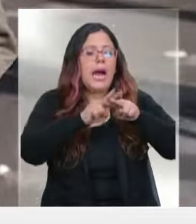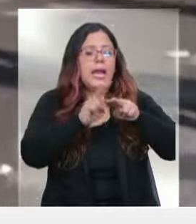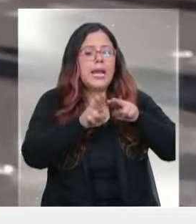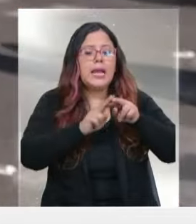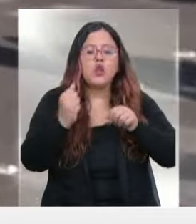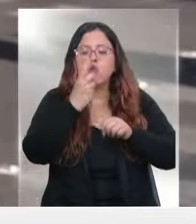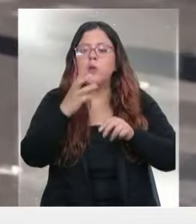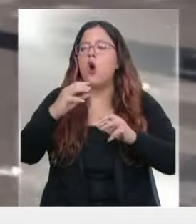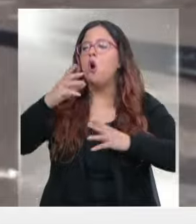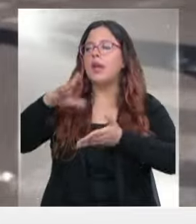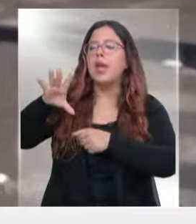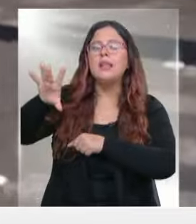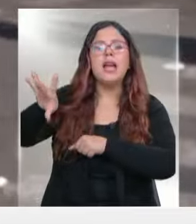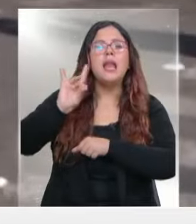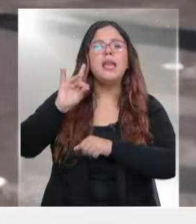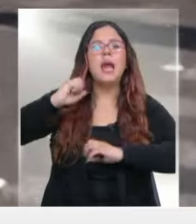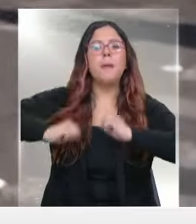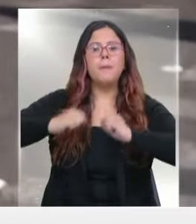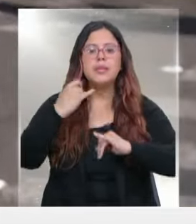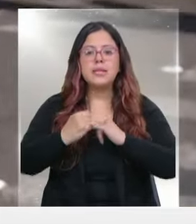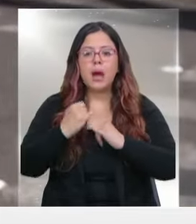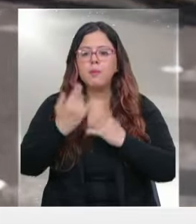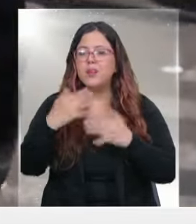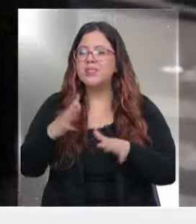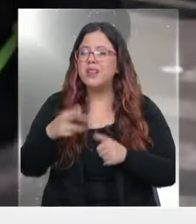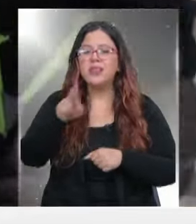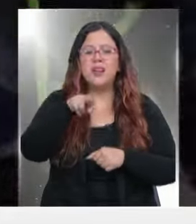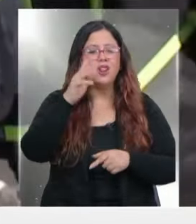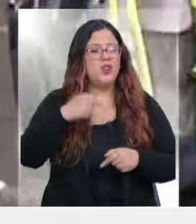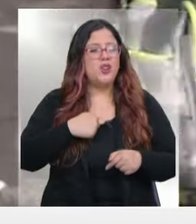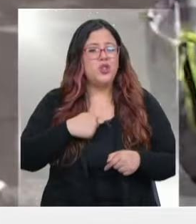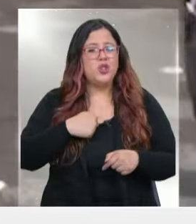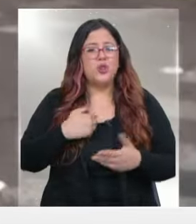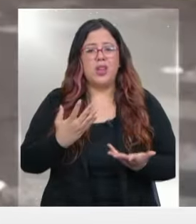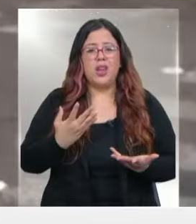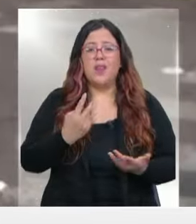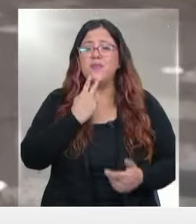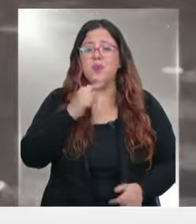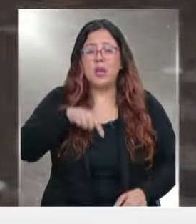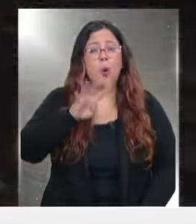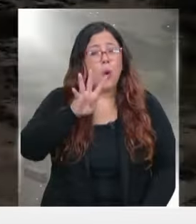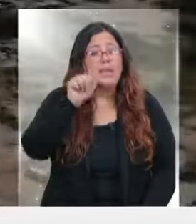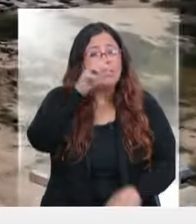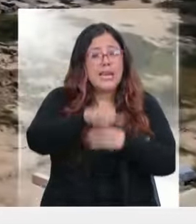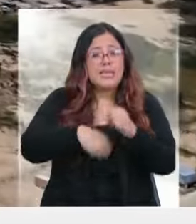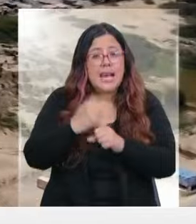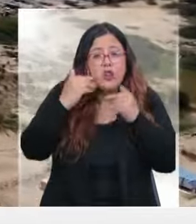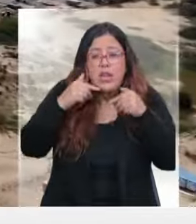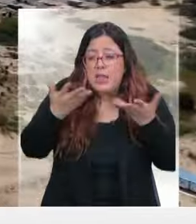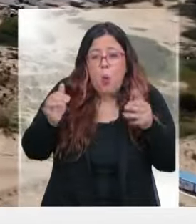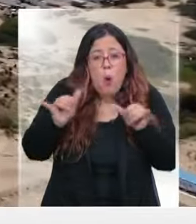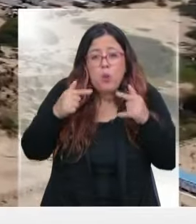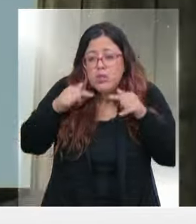empresa amiga para... porque eso no ha pasado toda la vida. Yo soy quinterana de 46 años que vivo en Quintero, mi edad.